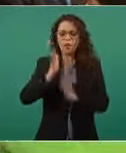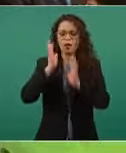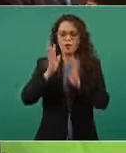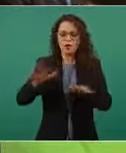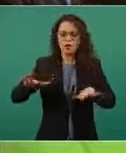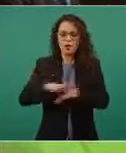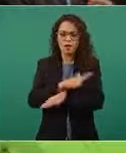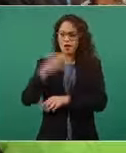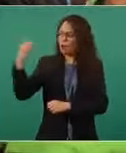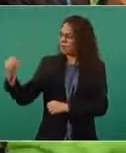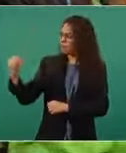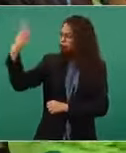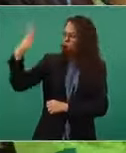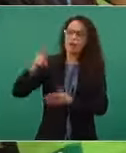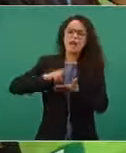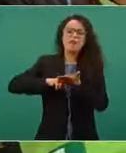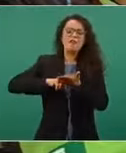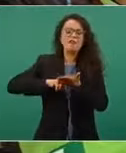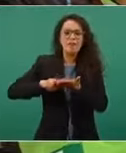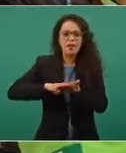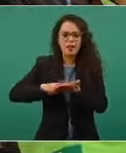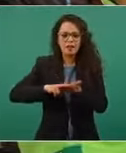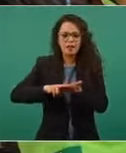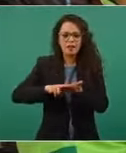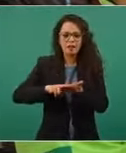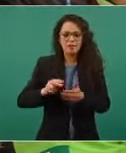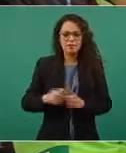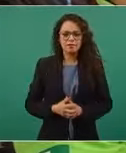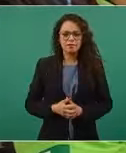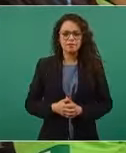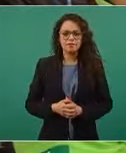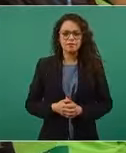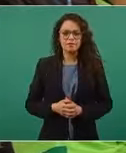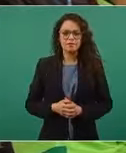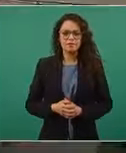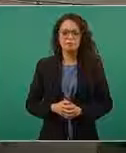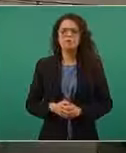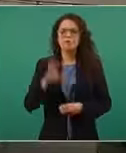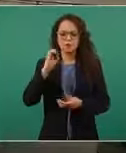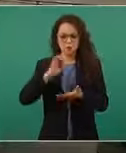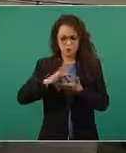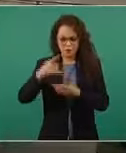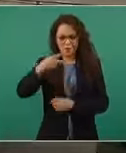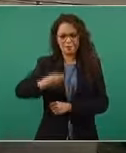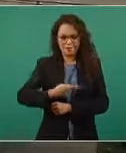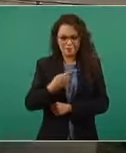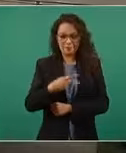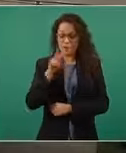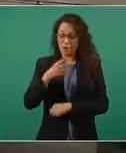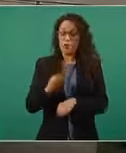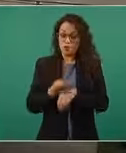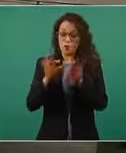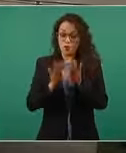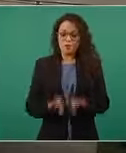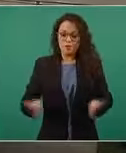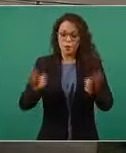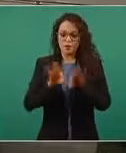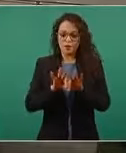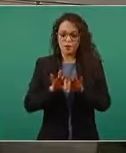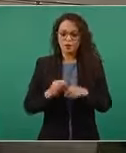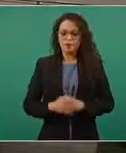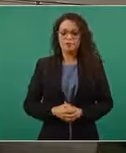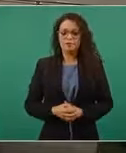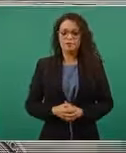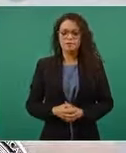¿Semáforo verde? Sí, el semáforo verde para que ya exista liberación. Sí, muchas gracias por la pregunta, es muy importante. Aquí hay que tener